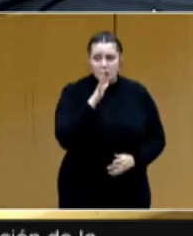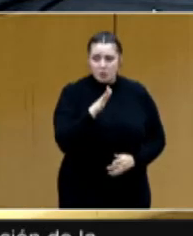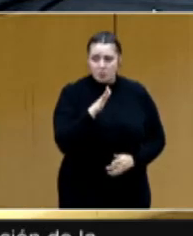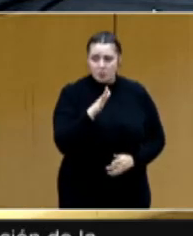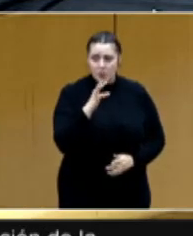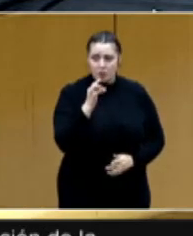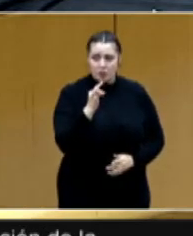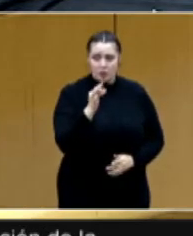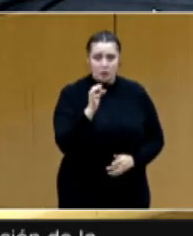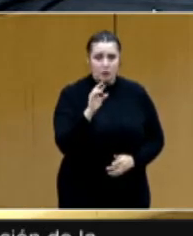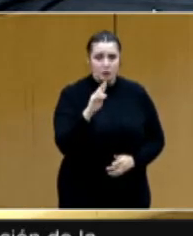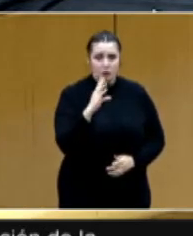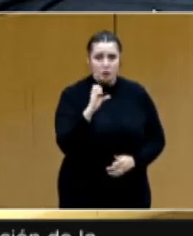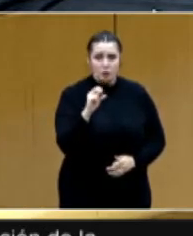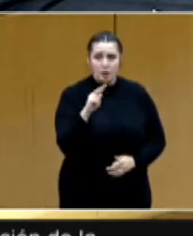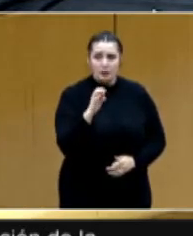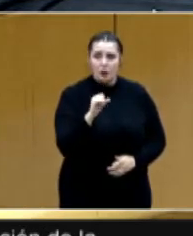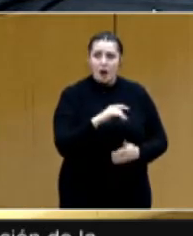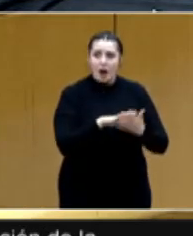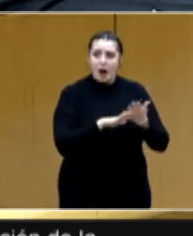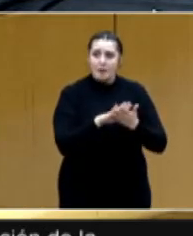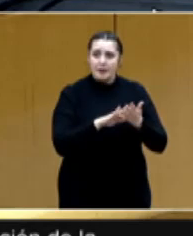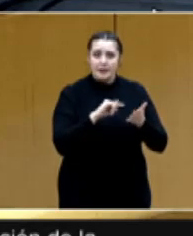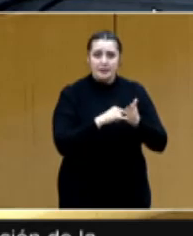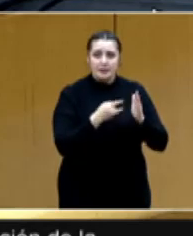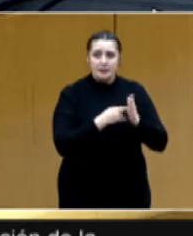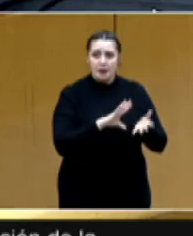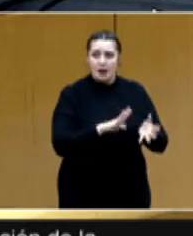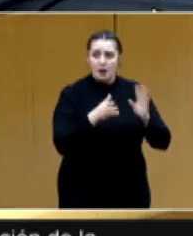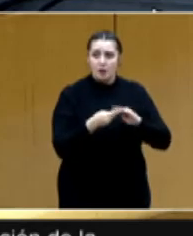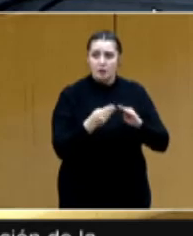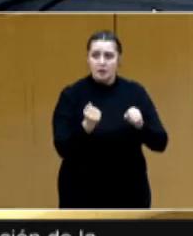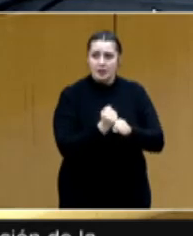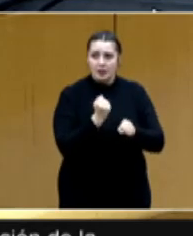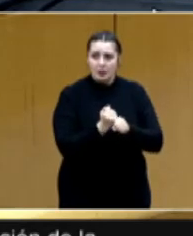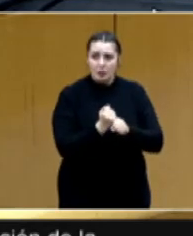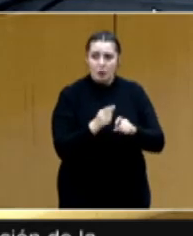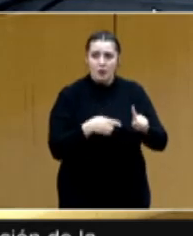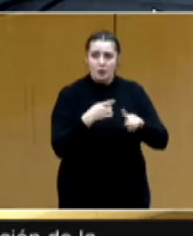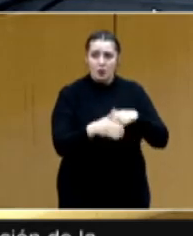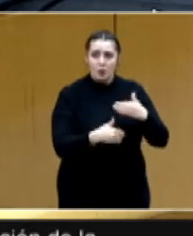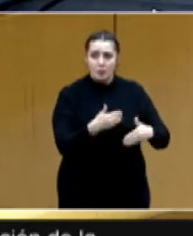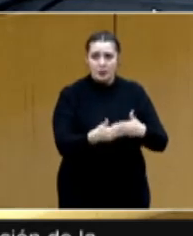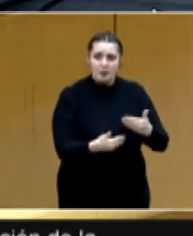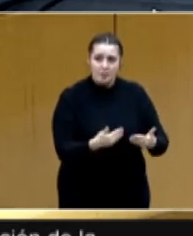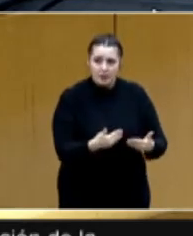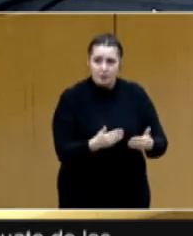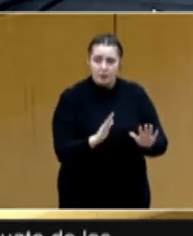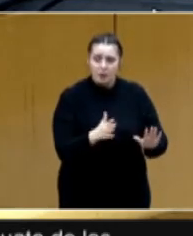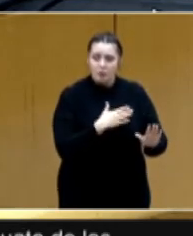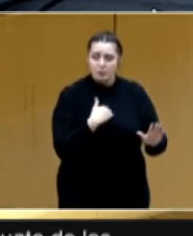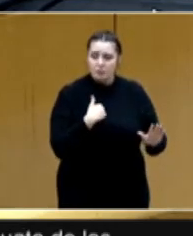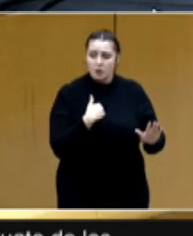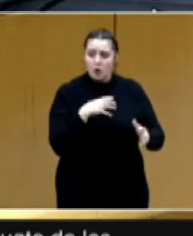torcuato los sistemas procedimentales y el ajuste a los sistemas del juicio verbal para los procedimientos de incapacitación pero yo conozco